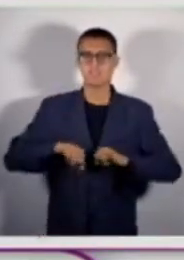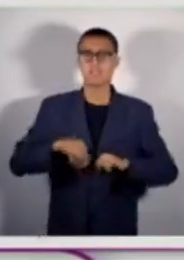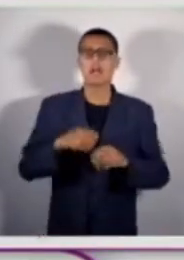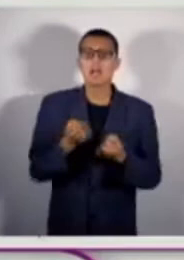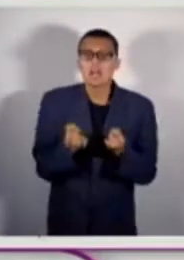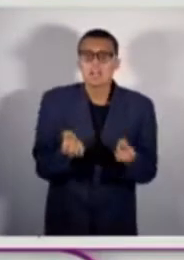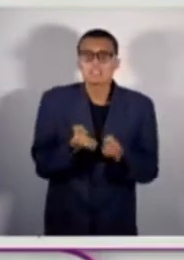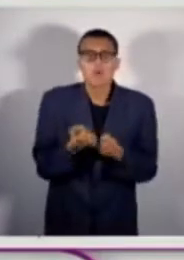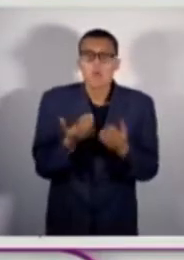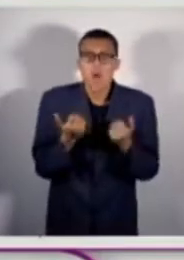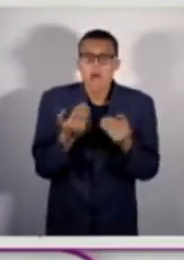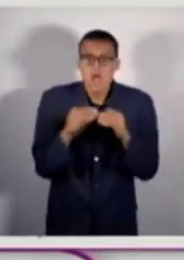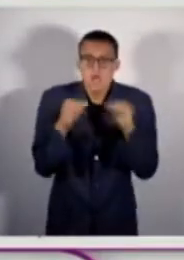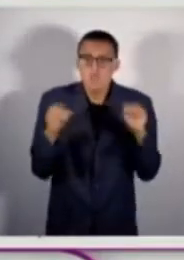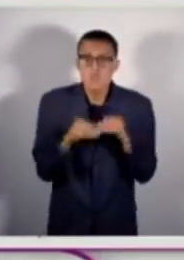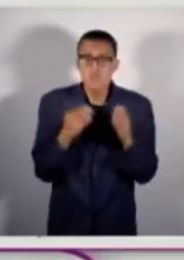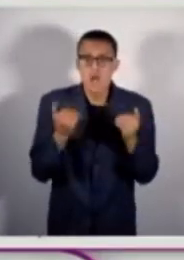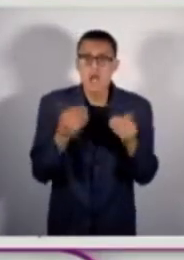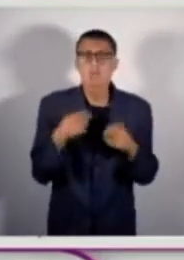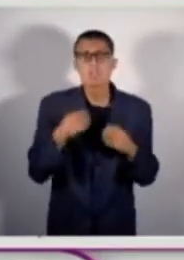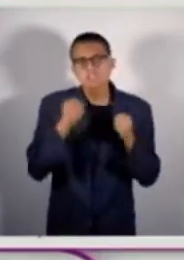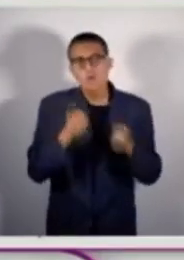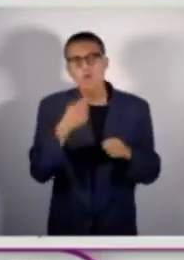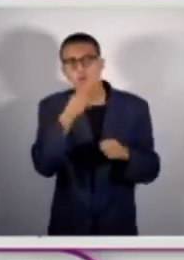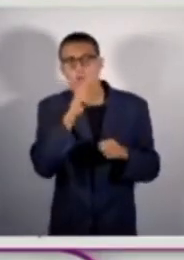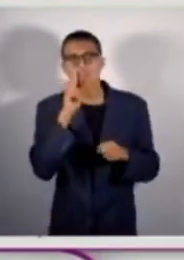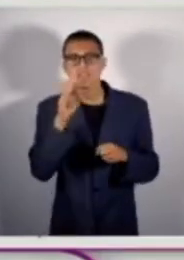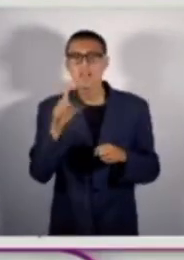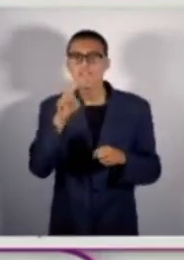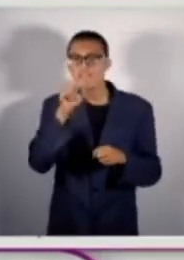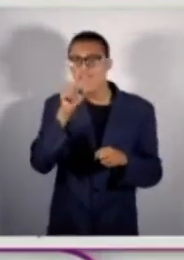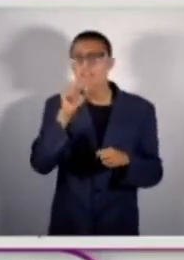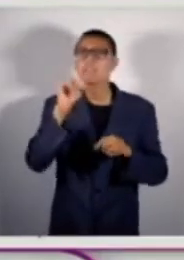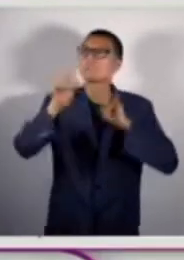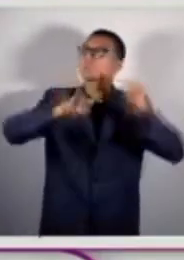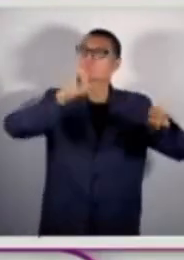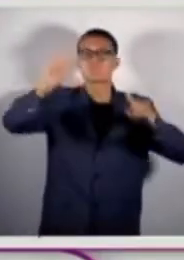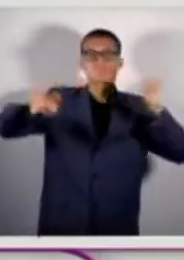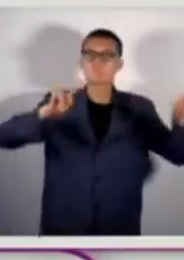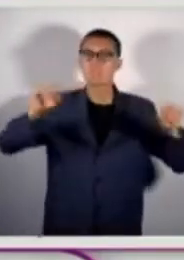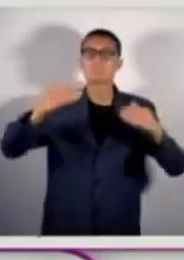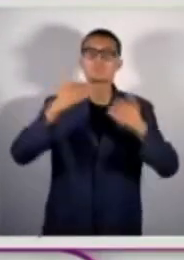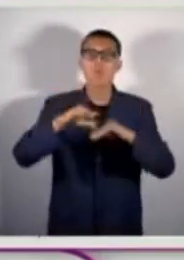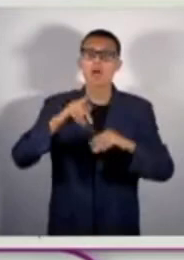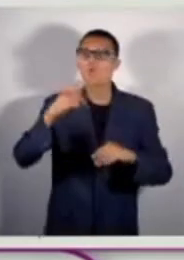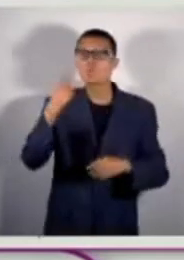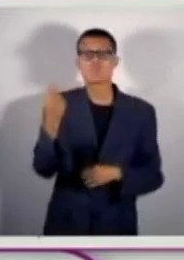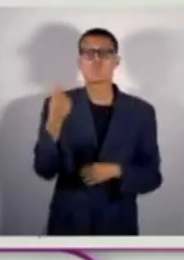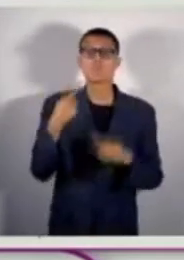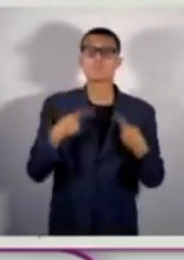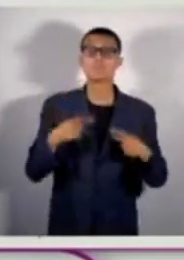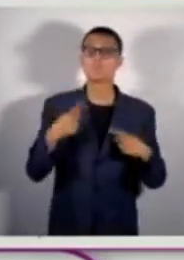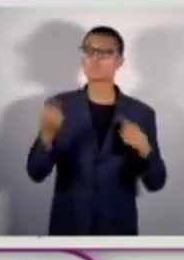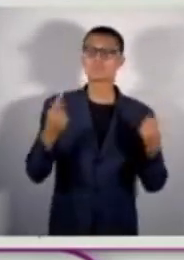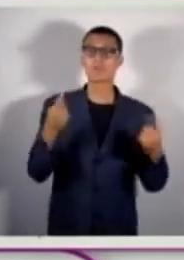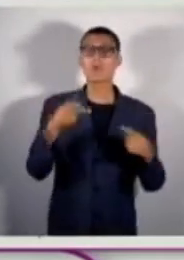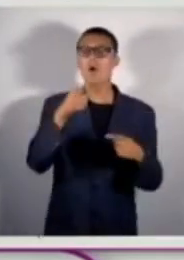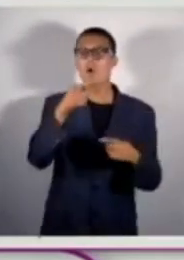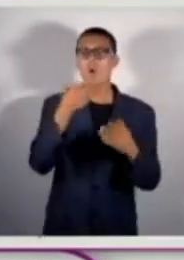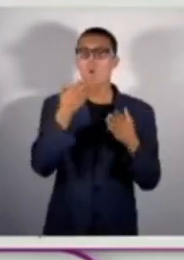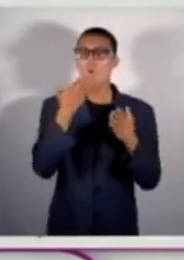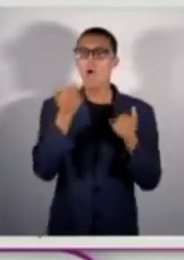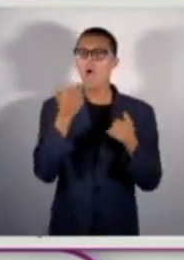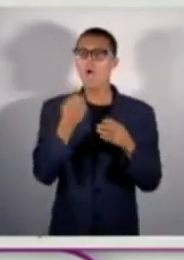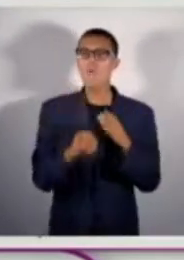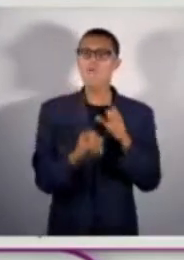ejercicio desigual. Estoy seguro de que tú has visto más de 20 espectaculares o vallas móviles de un solo candidato y sin embargo no has visto ninguno